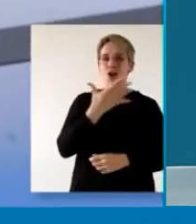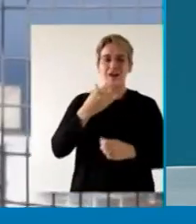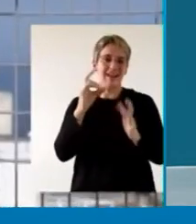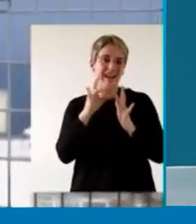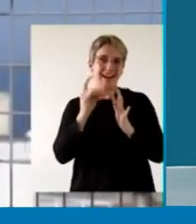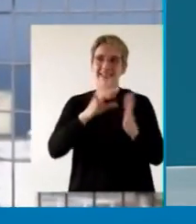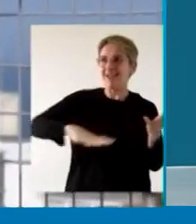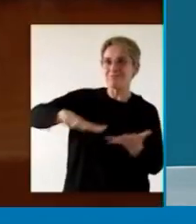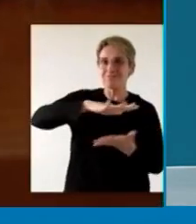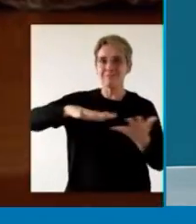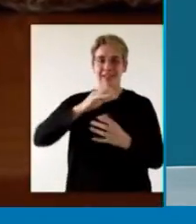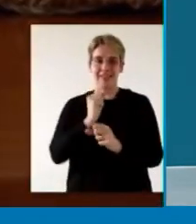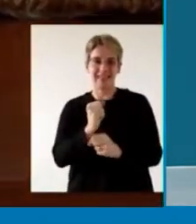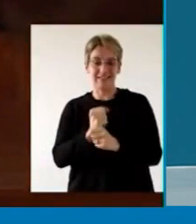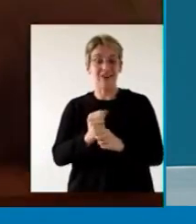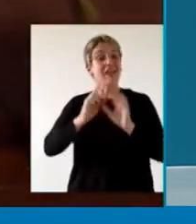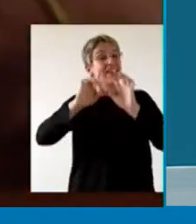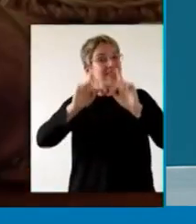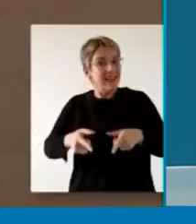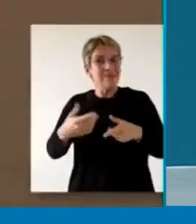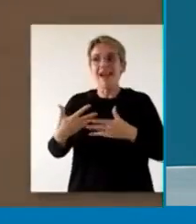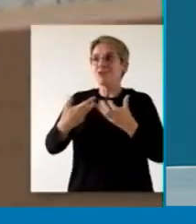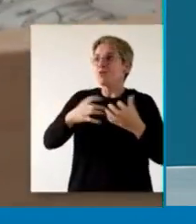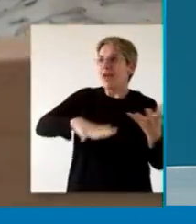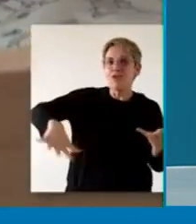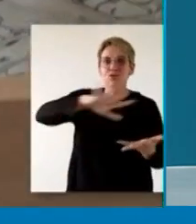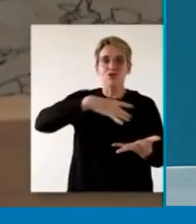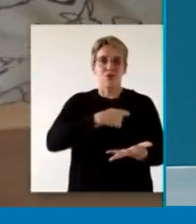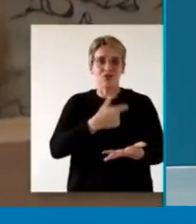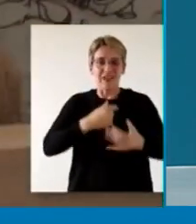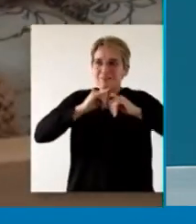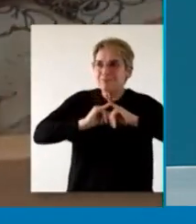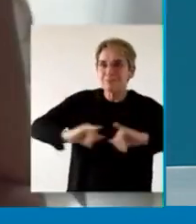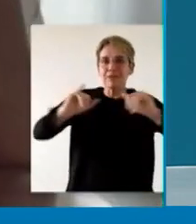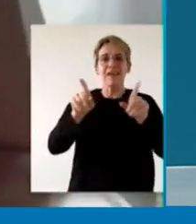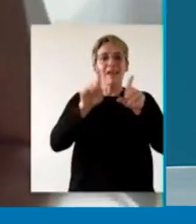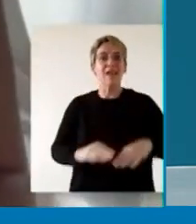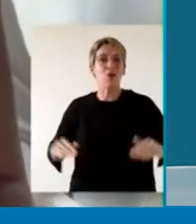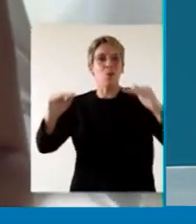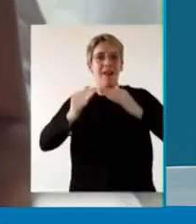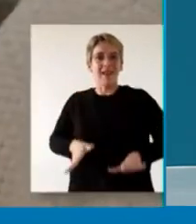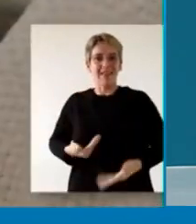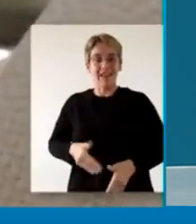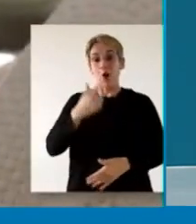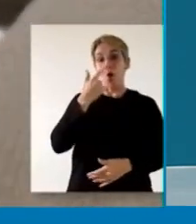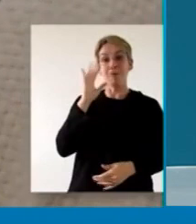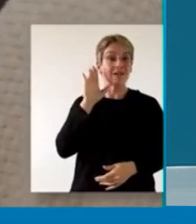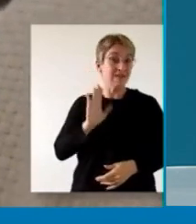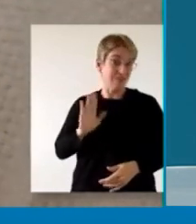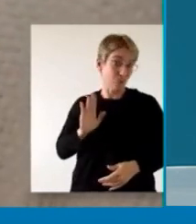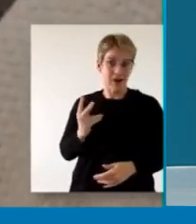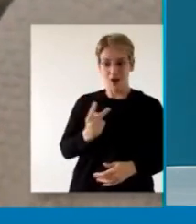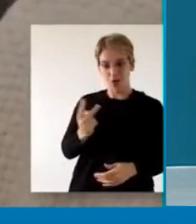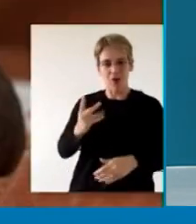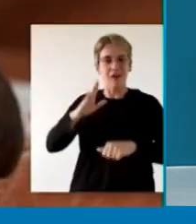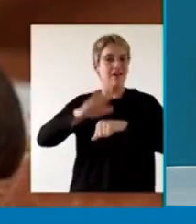Pero concretamente la pregunta que tú me hacías respecto a Qué cambios hicimos Y qué modificaciones Dónde encontramos las oportunidades de mejora